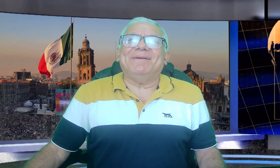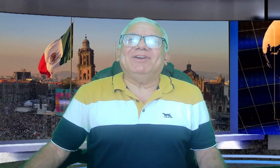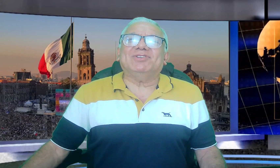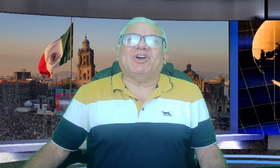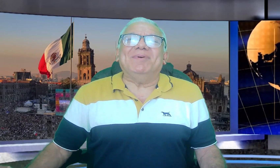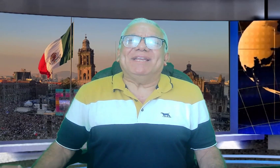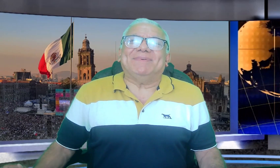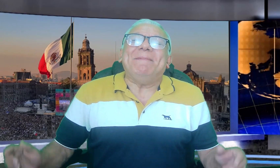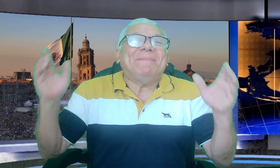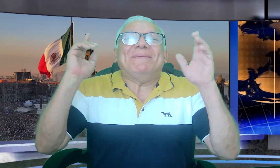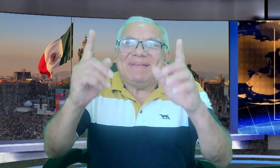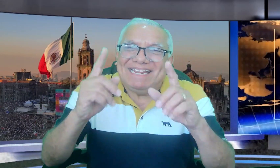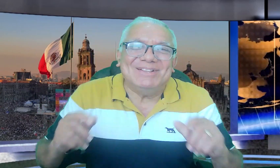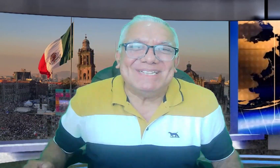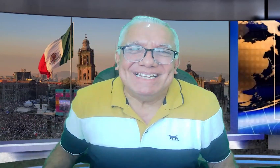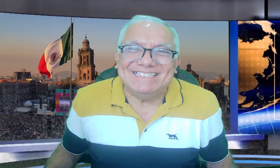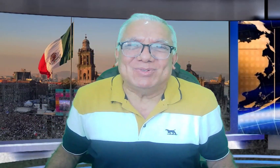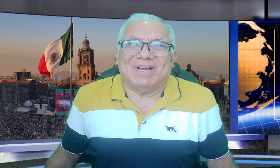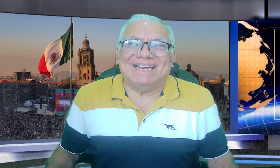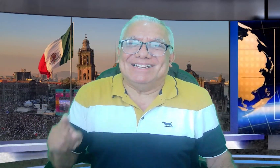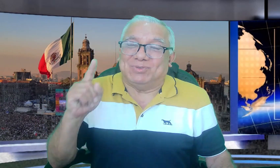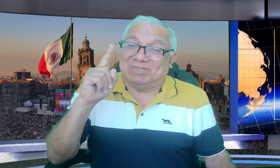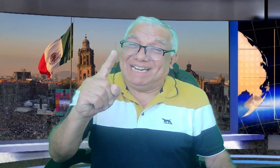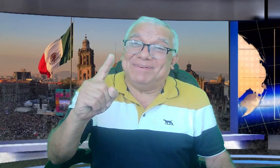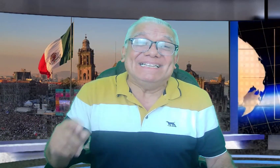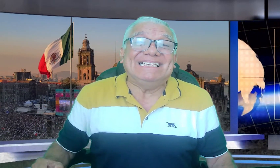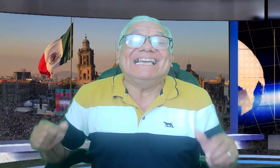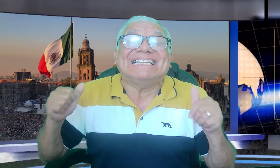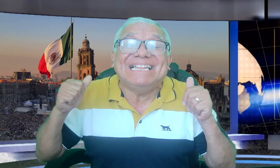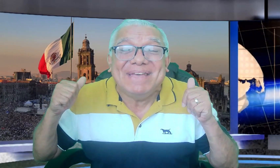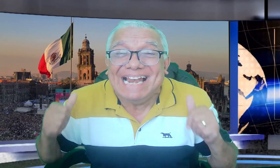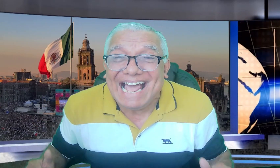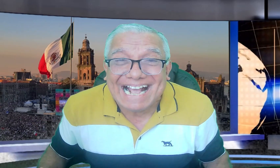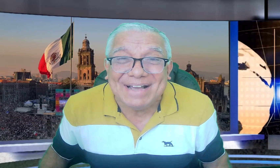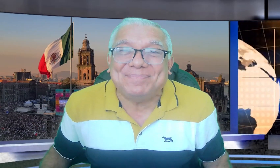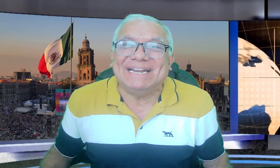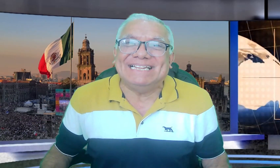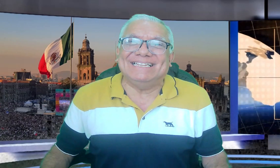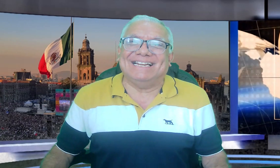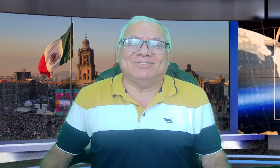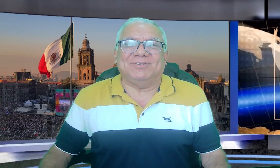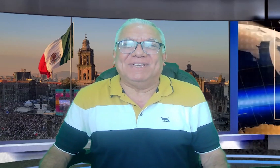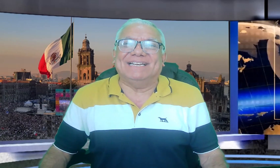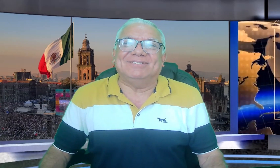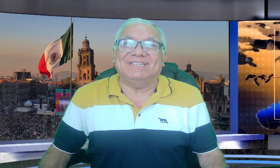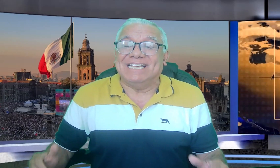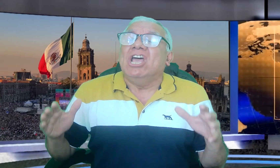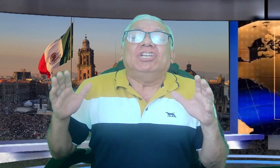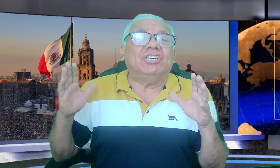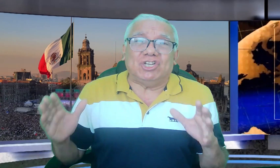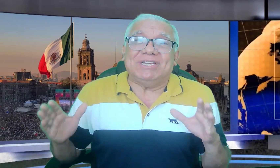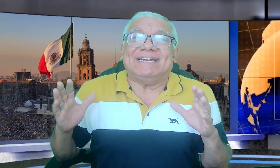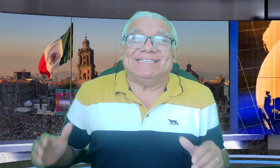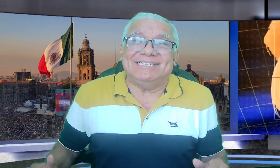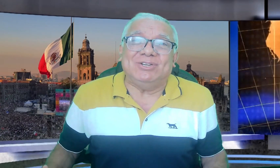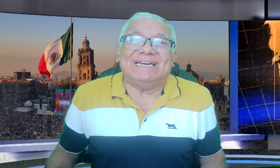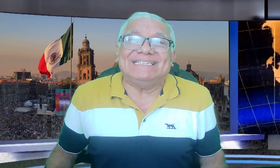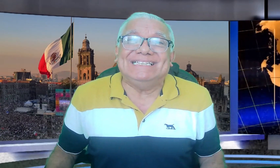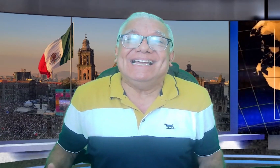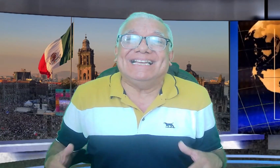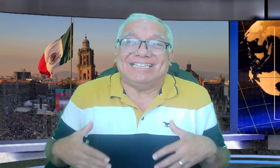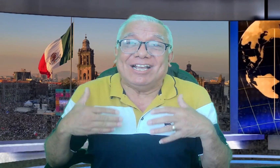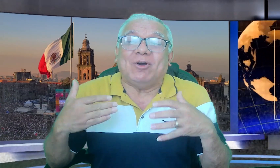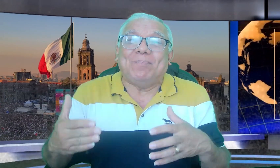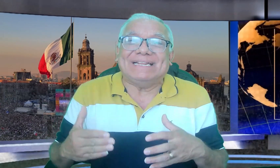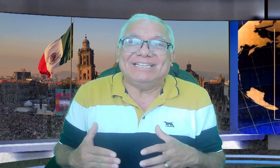Familia y amigos, ¿cómo les va? Bienvenidos a este su canal, suscríbanse y activen la campanita de las notificaciones. Yo soy Crescencio